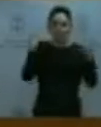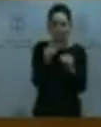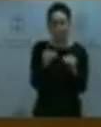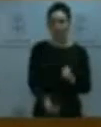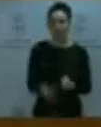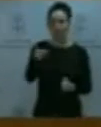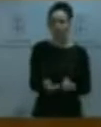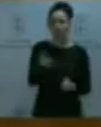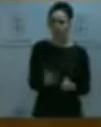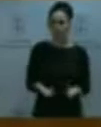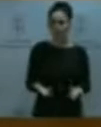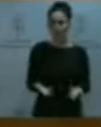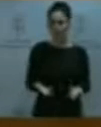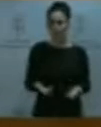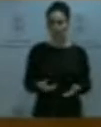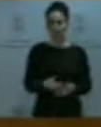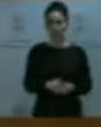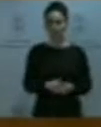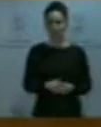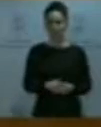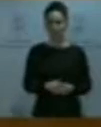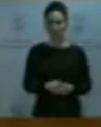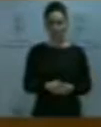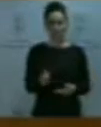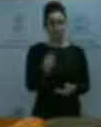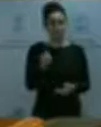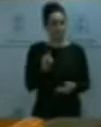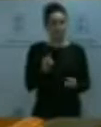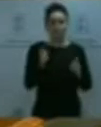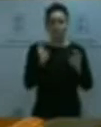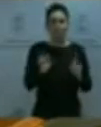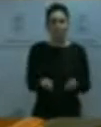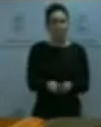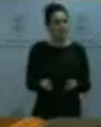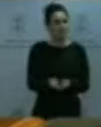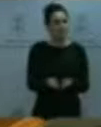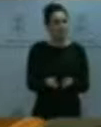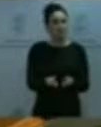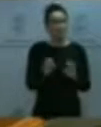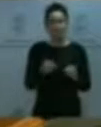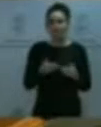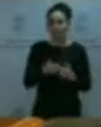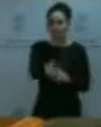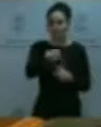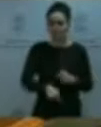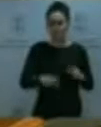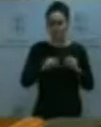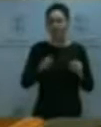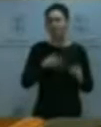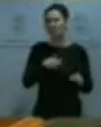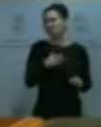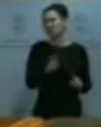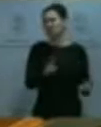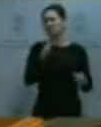nos estamos jugando buena parte de nuestro futuro en Asturias. A mí no me molesta que se rían. A ustedes parece que les molesta